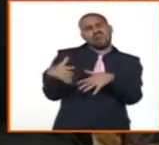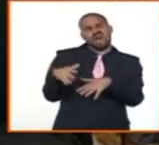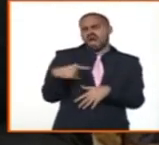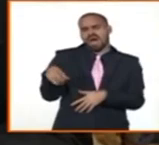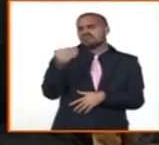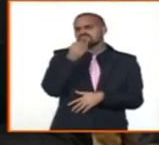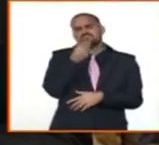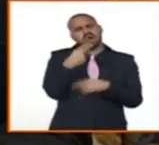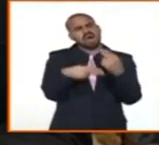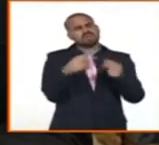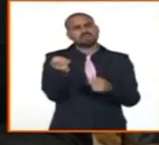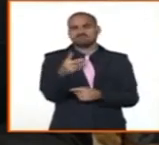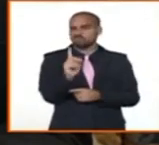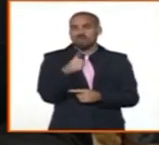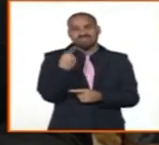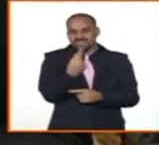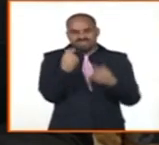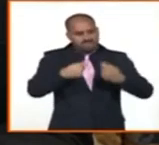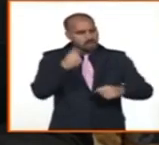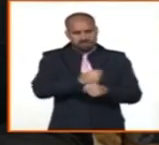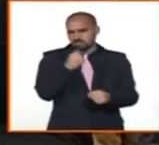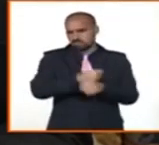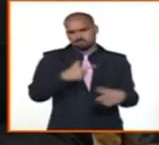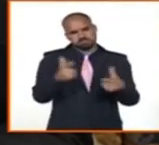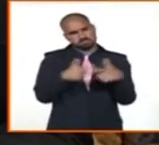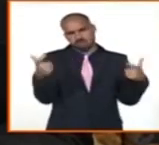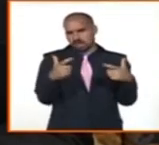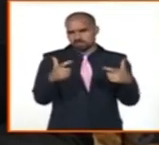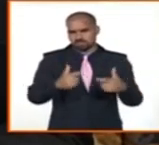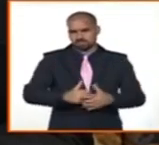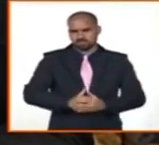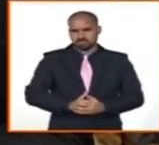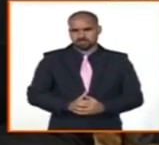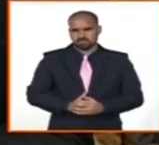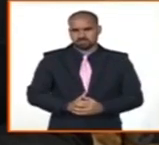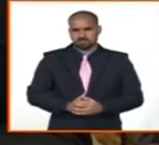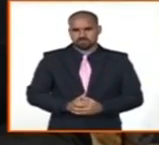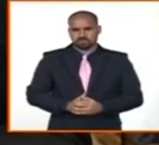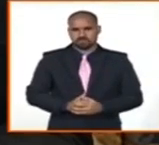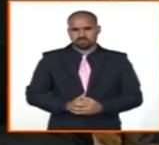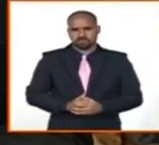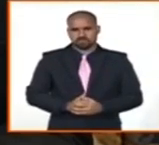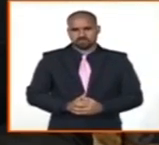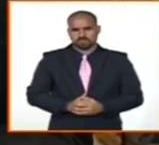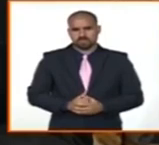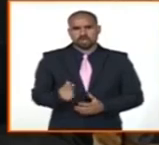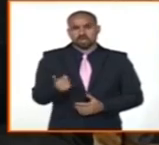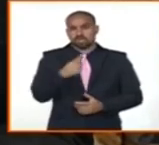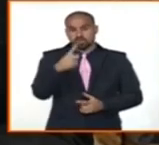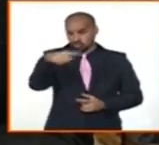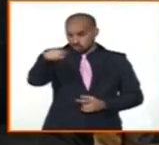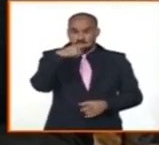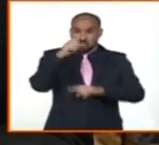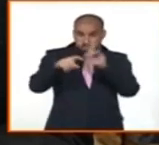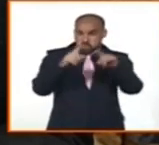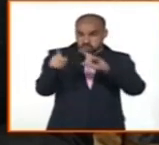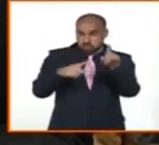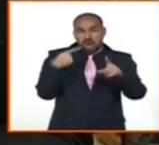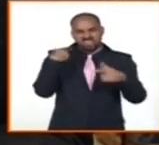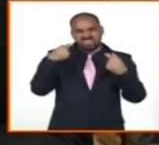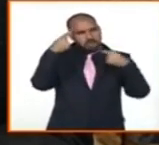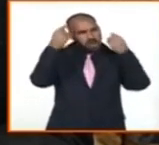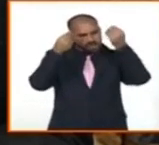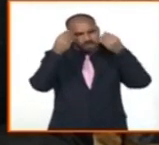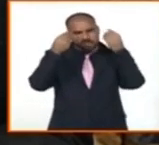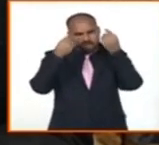más proactivos en ese sentido. Y hay que pensar mucho para responder tus interrogantes y las que han hecho otras compañeras y compañeros. Y yo